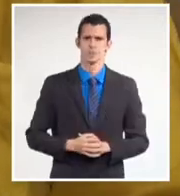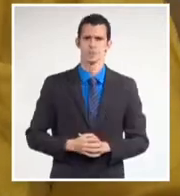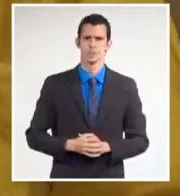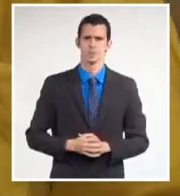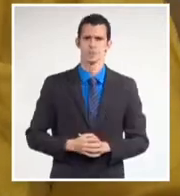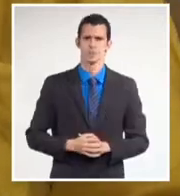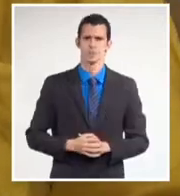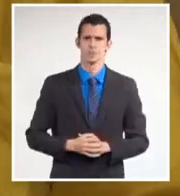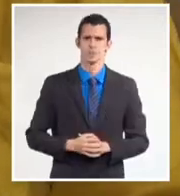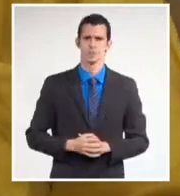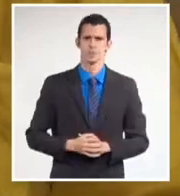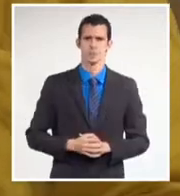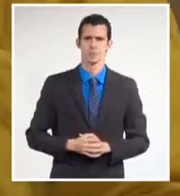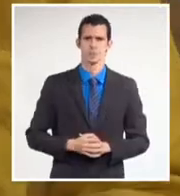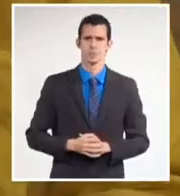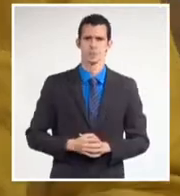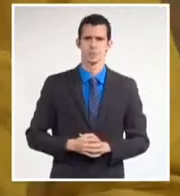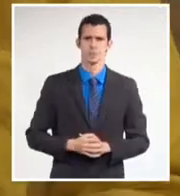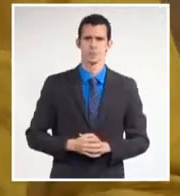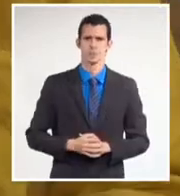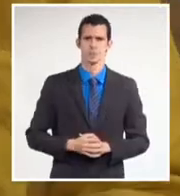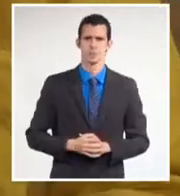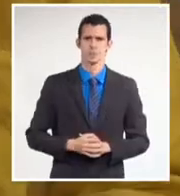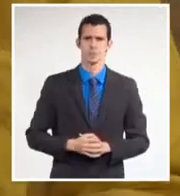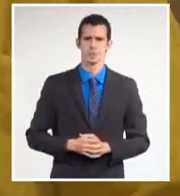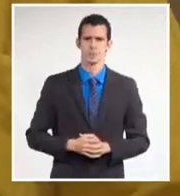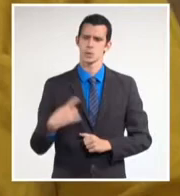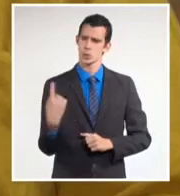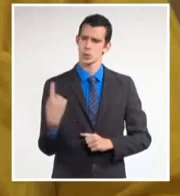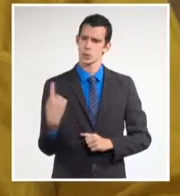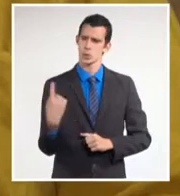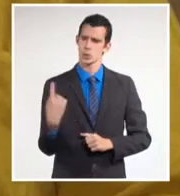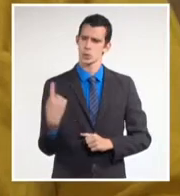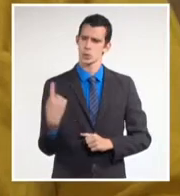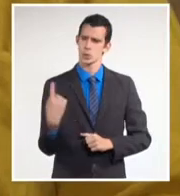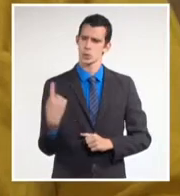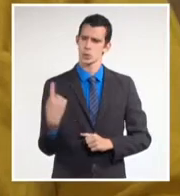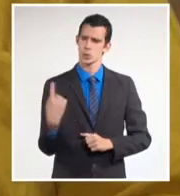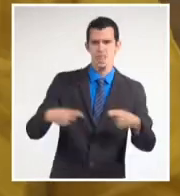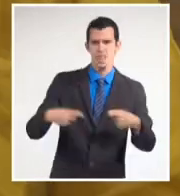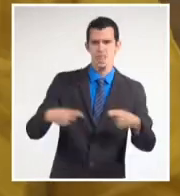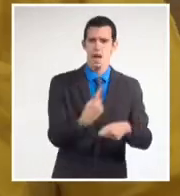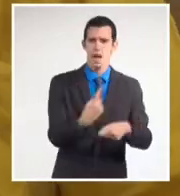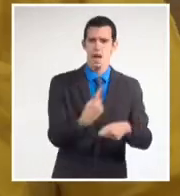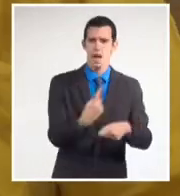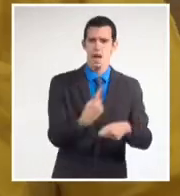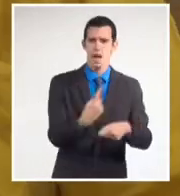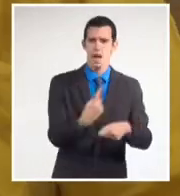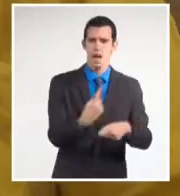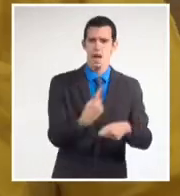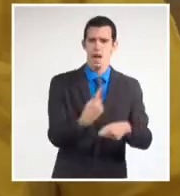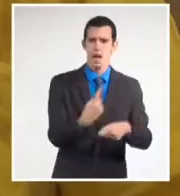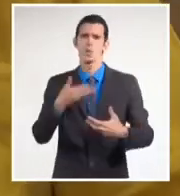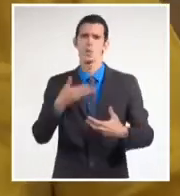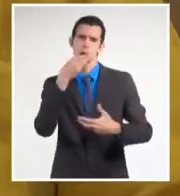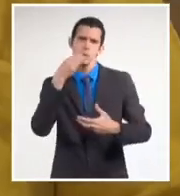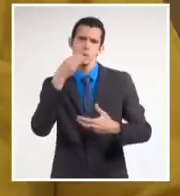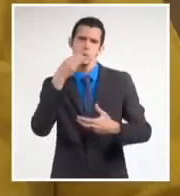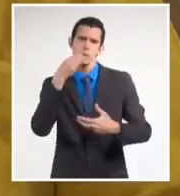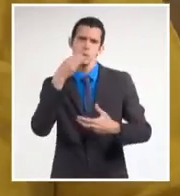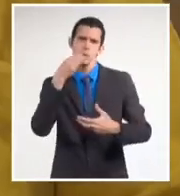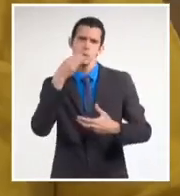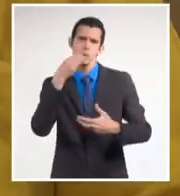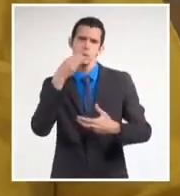con cada una de ellas, en cada una de las nuevas empresas agroindustriales y que la población la conozca para que en la medida, porque es que de la caña todo el mundo